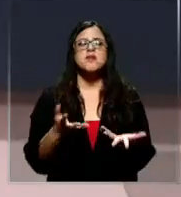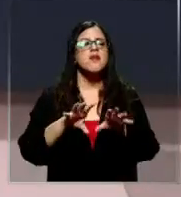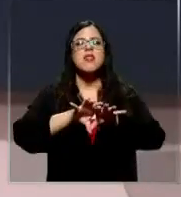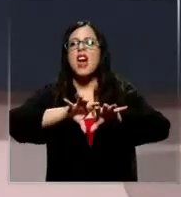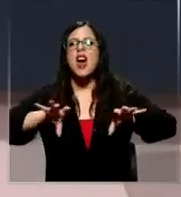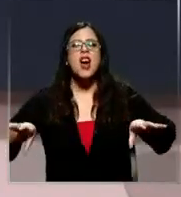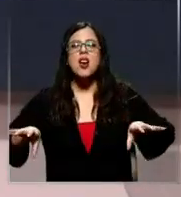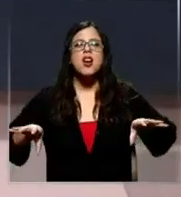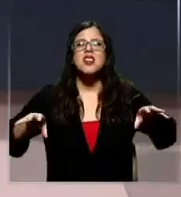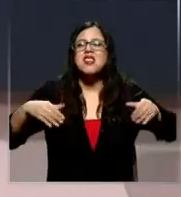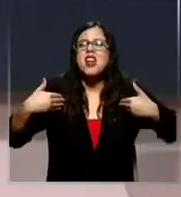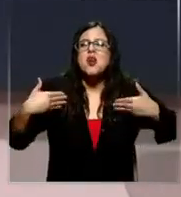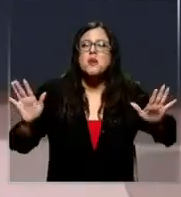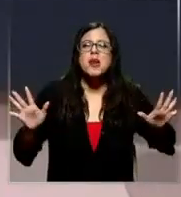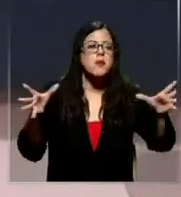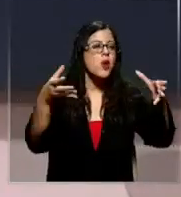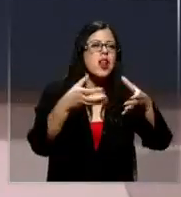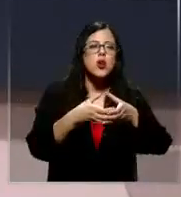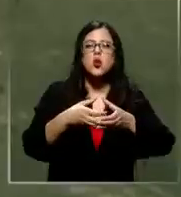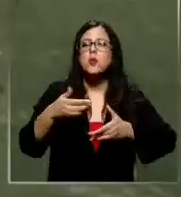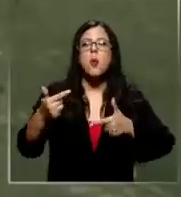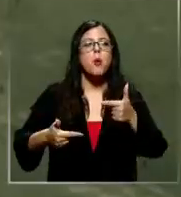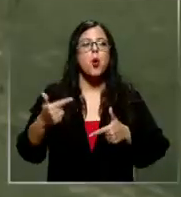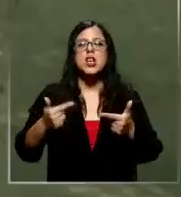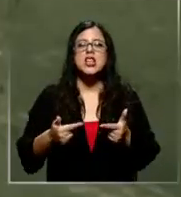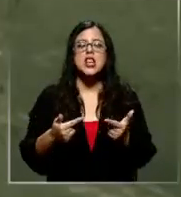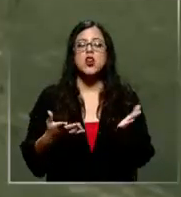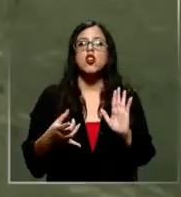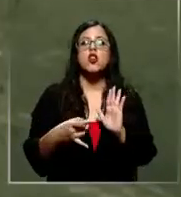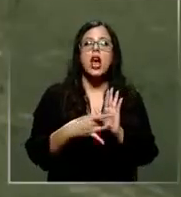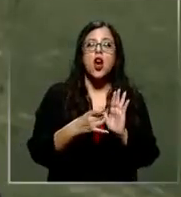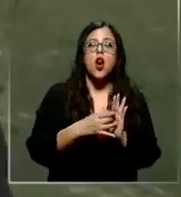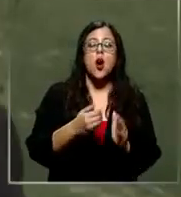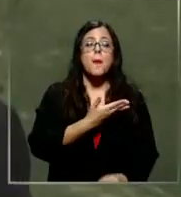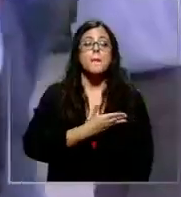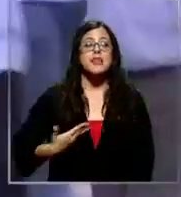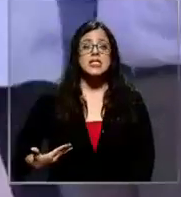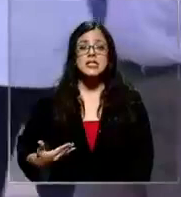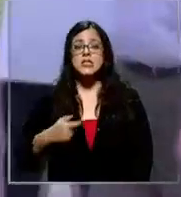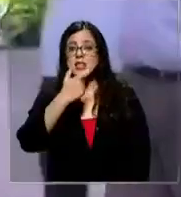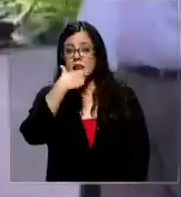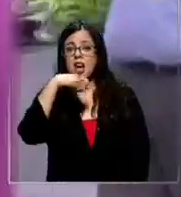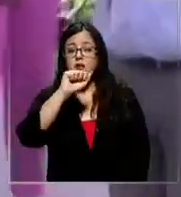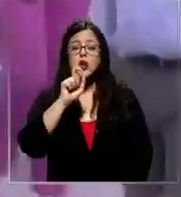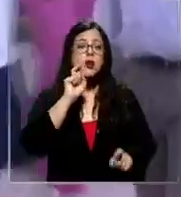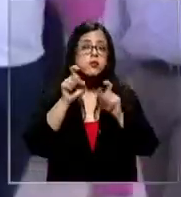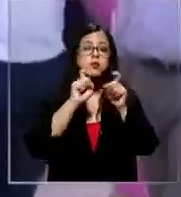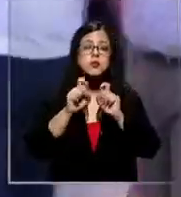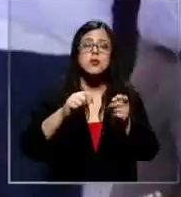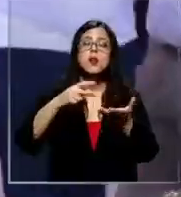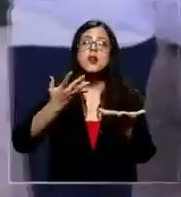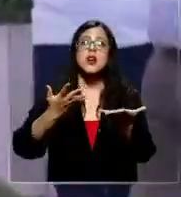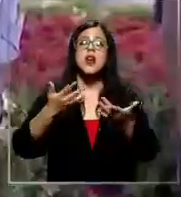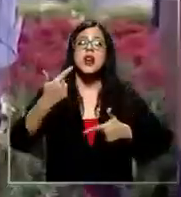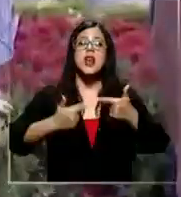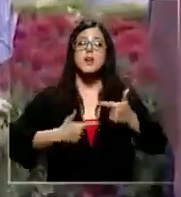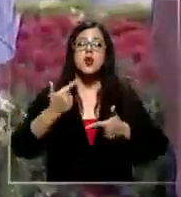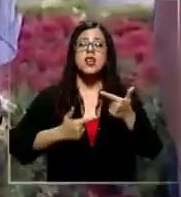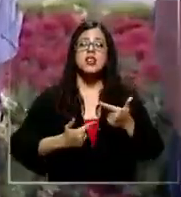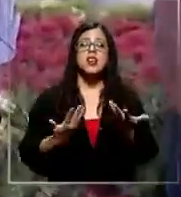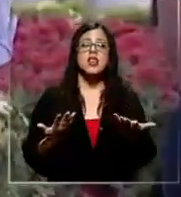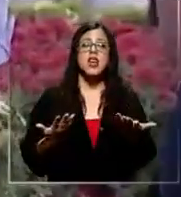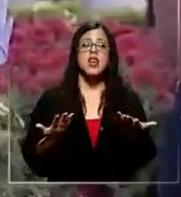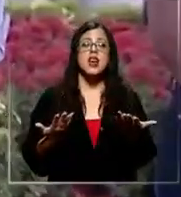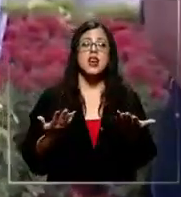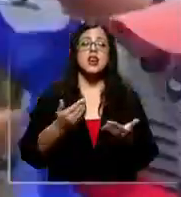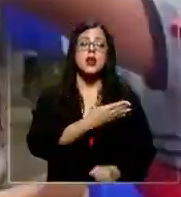color político del gobierno que los vulnere. El presidente Gabriel Boric ha criticado en más de una oportunidad las políticas del régimen de Daniel Ortega